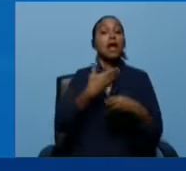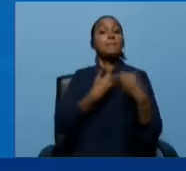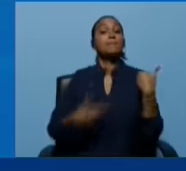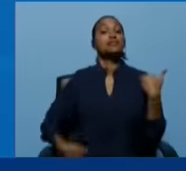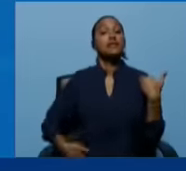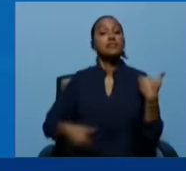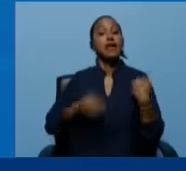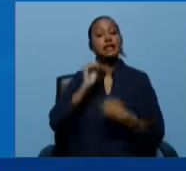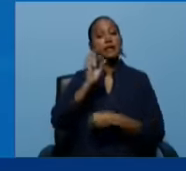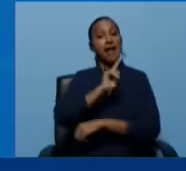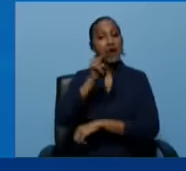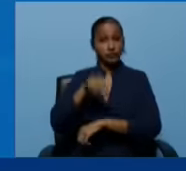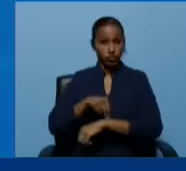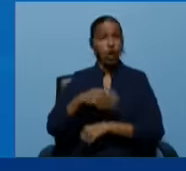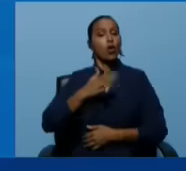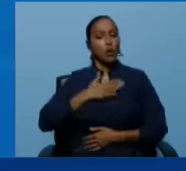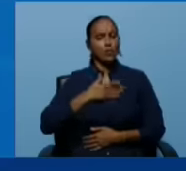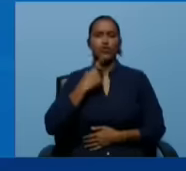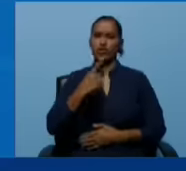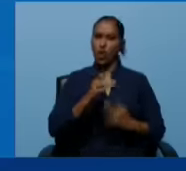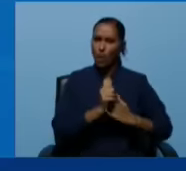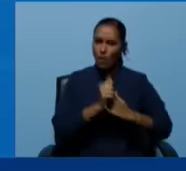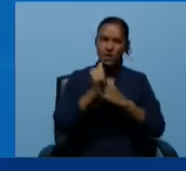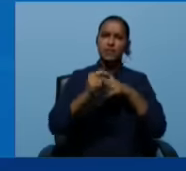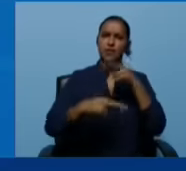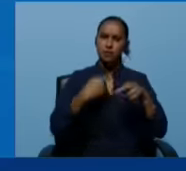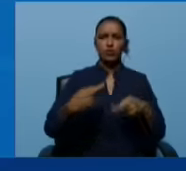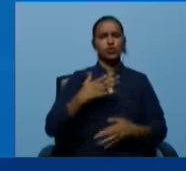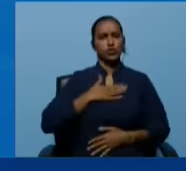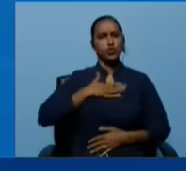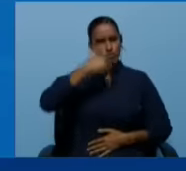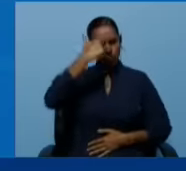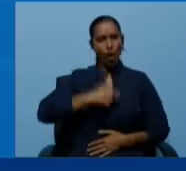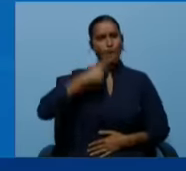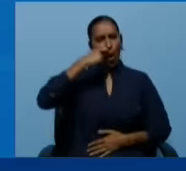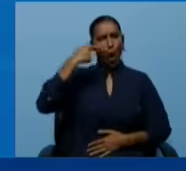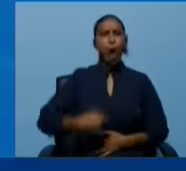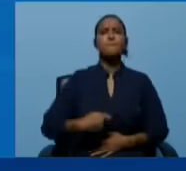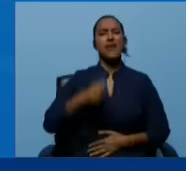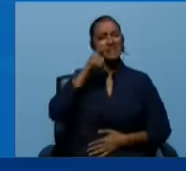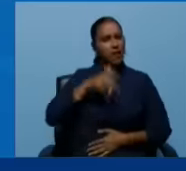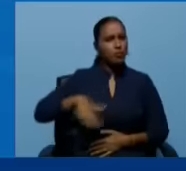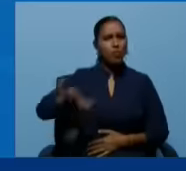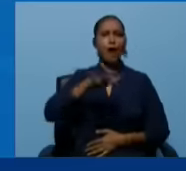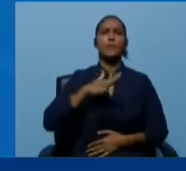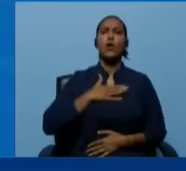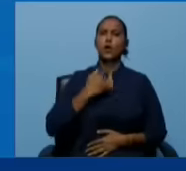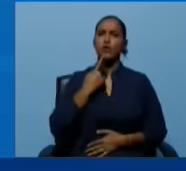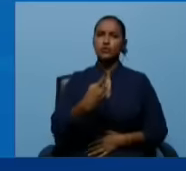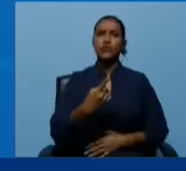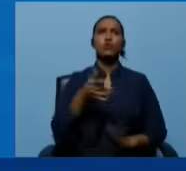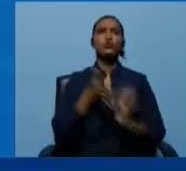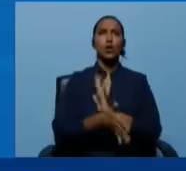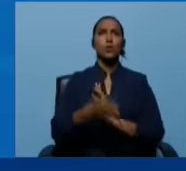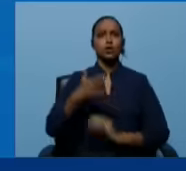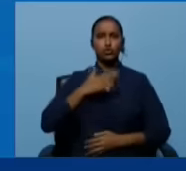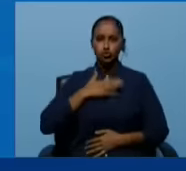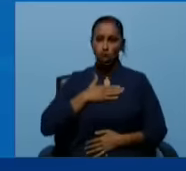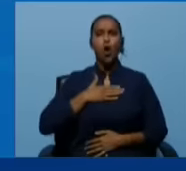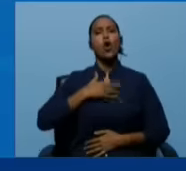de Estado lo digo, como líder revolucionario lo digo, como hombre de a pie lo digo también, como ciudadano ejerciendo mi derecho lo